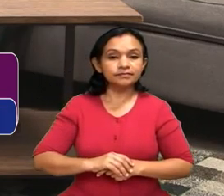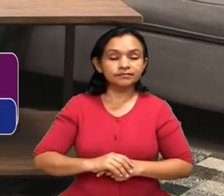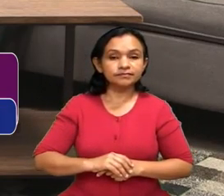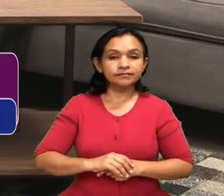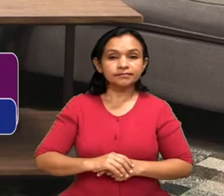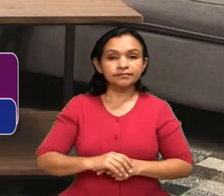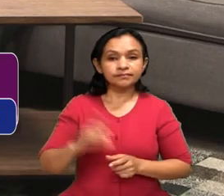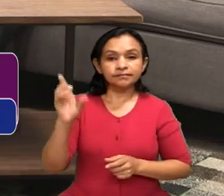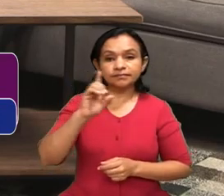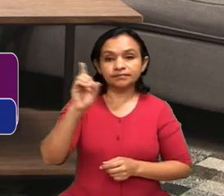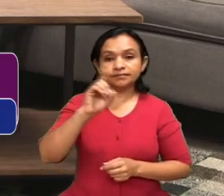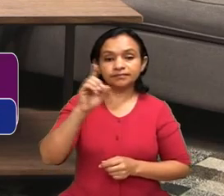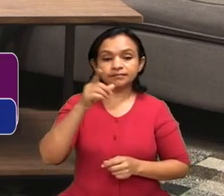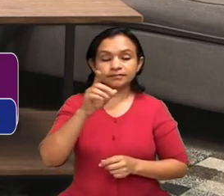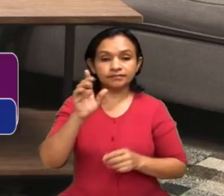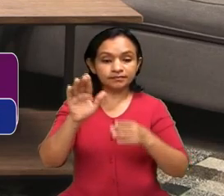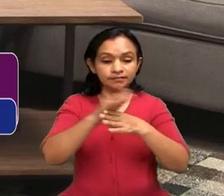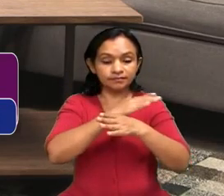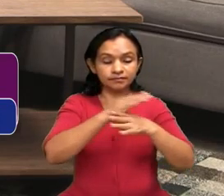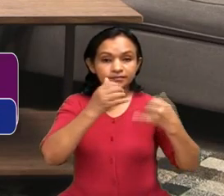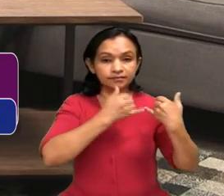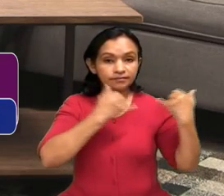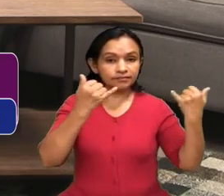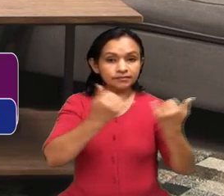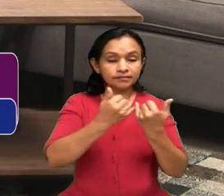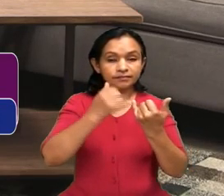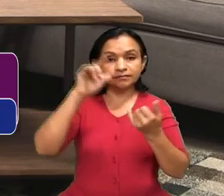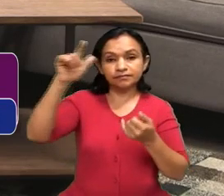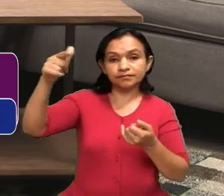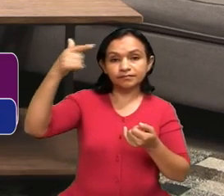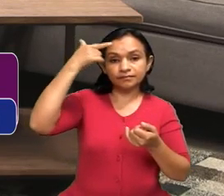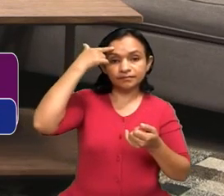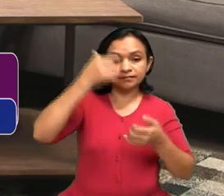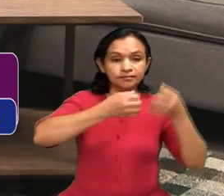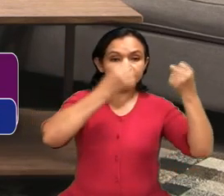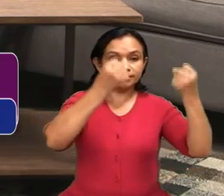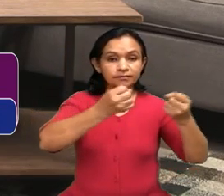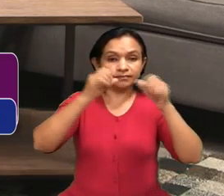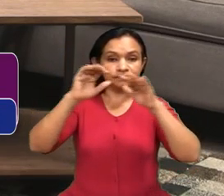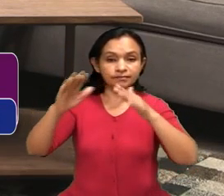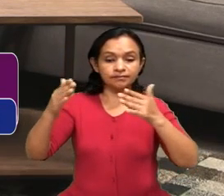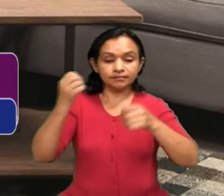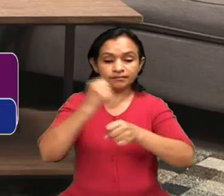en el quehacer público. Es decir, hombres y mujeres trabajando a la par.